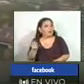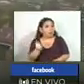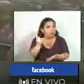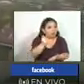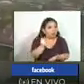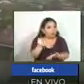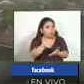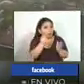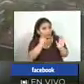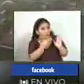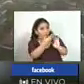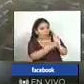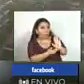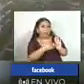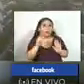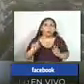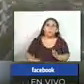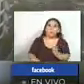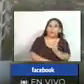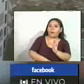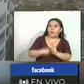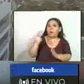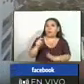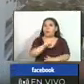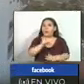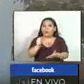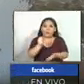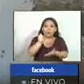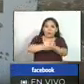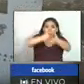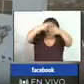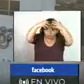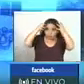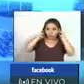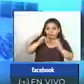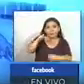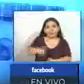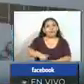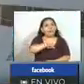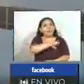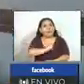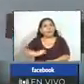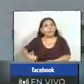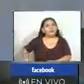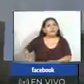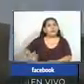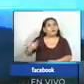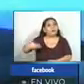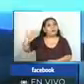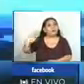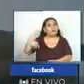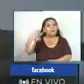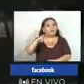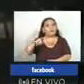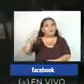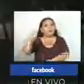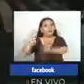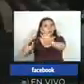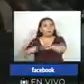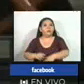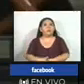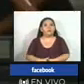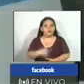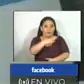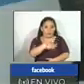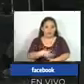lo demuestran como el primer León de Canes en la historia de El Salvador recibido en el año 2016, la